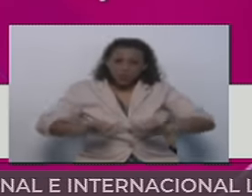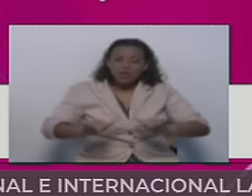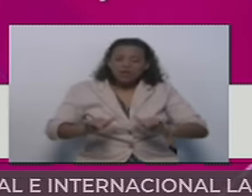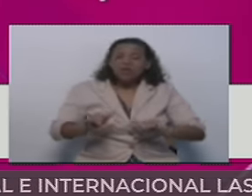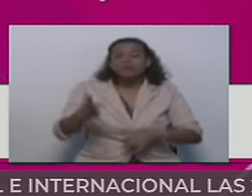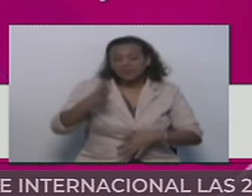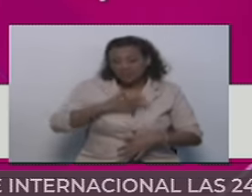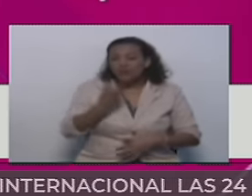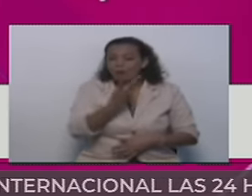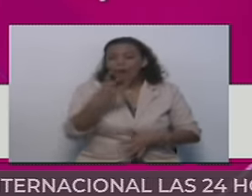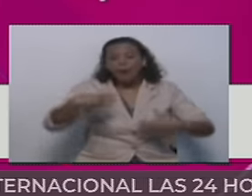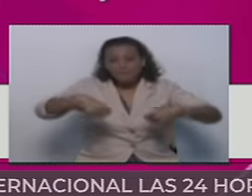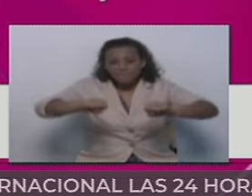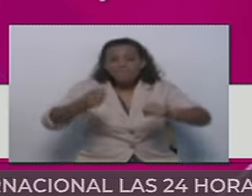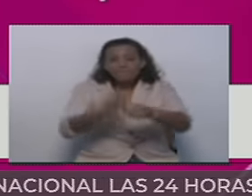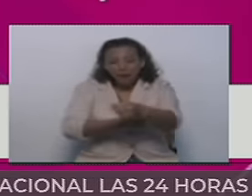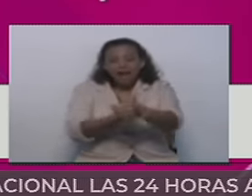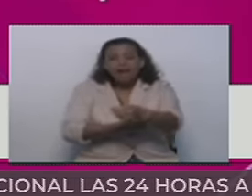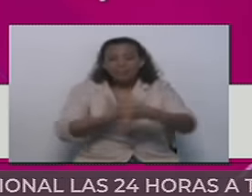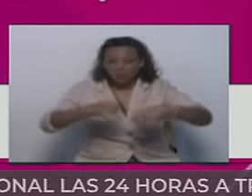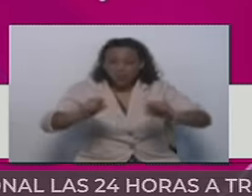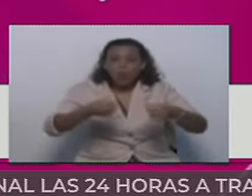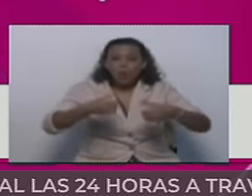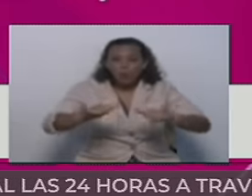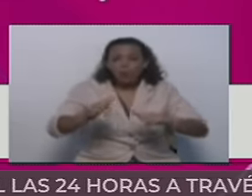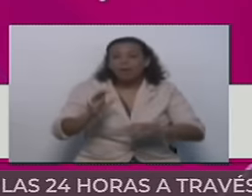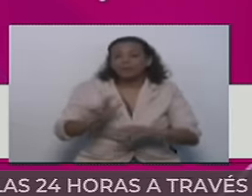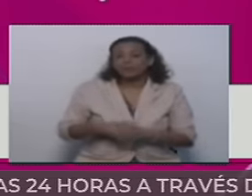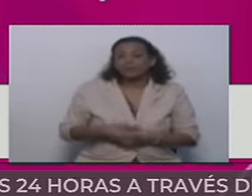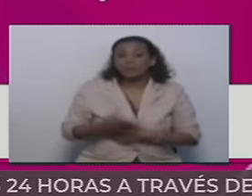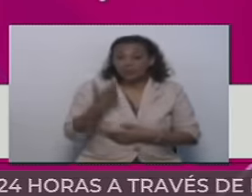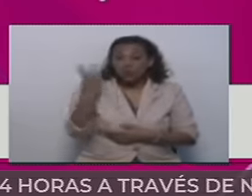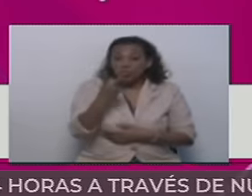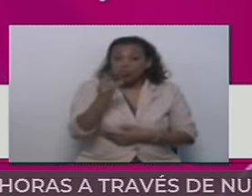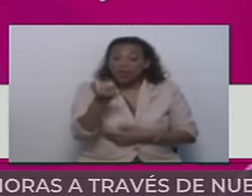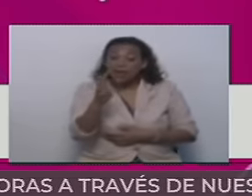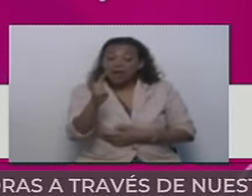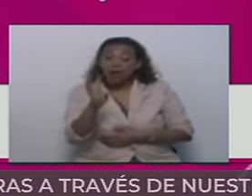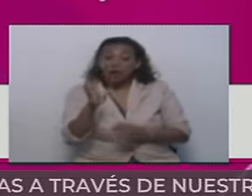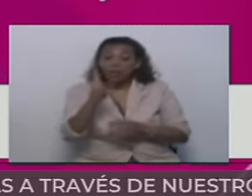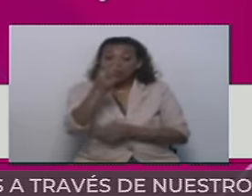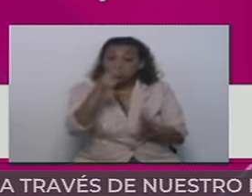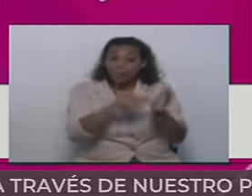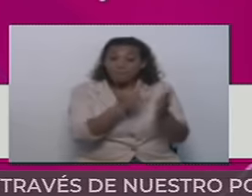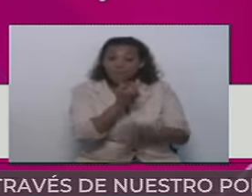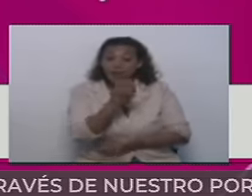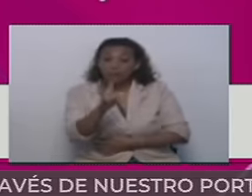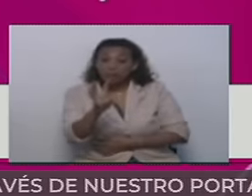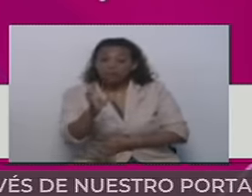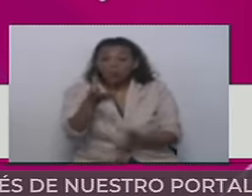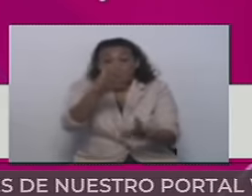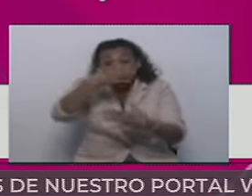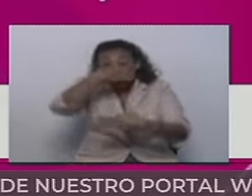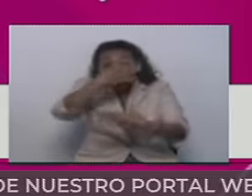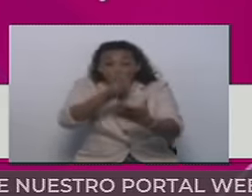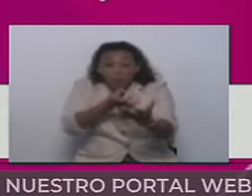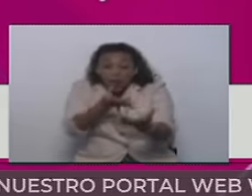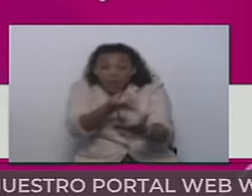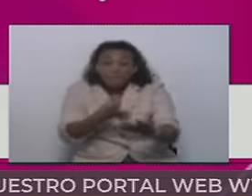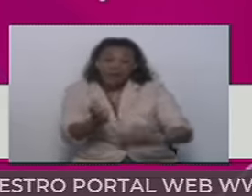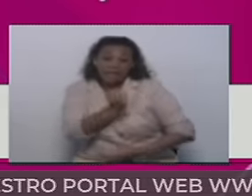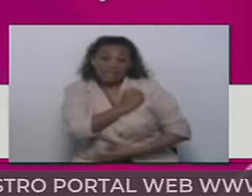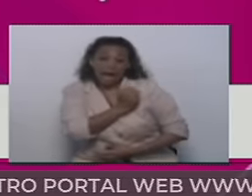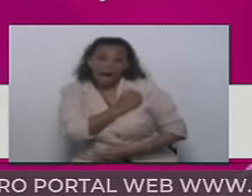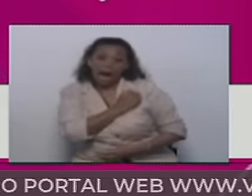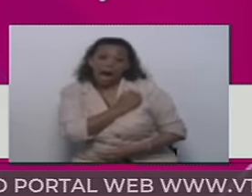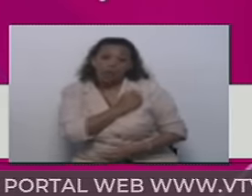Sí, mis dos hermanos siempre fueron los motorizados de mi mamá. De hecho, en el 2014, cuando las guarimbas de Chacao